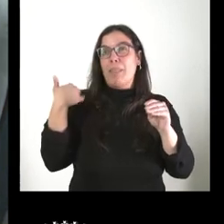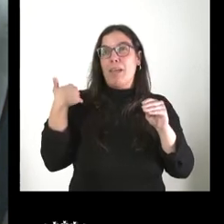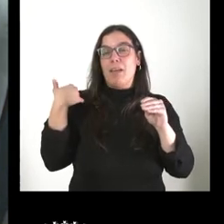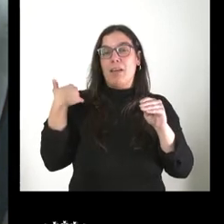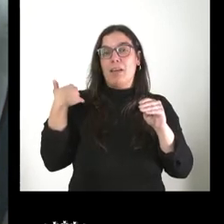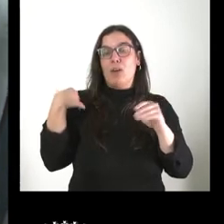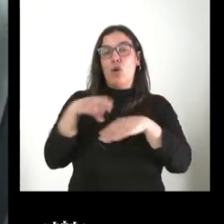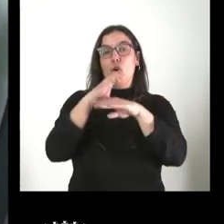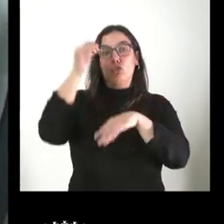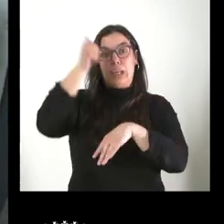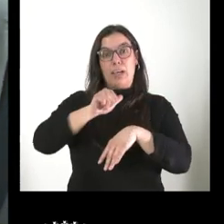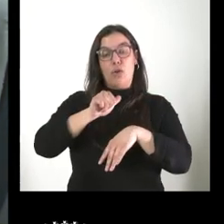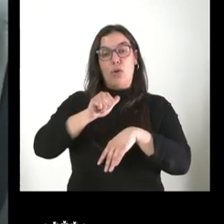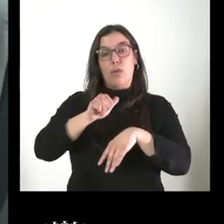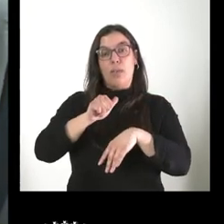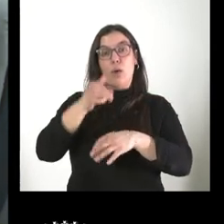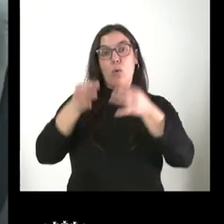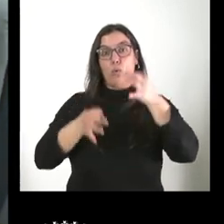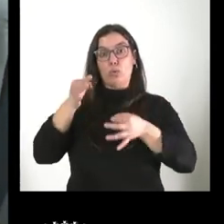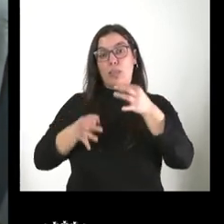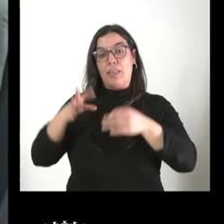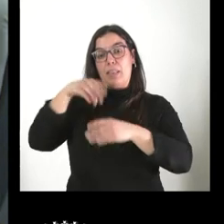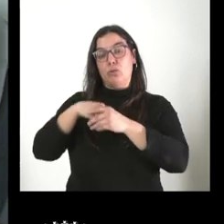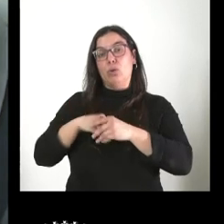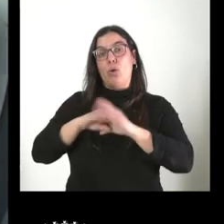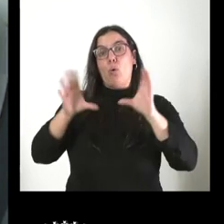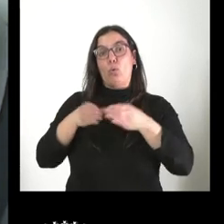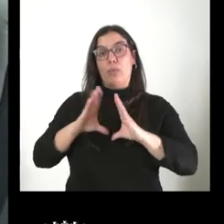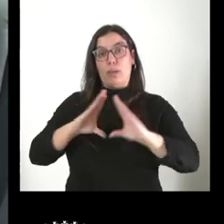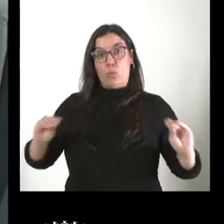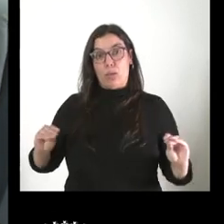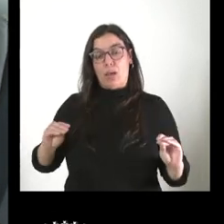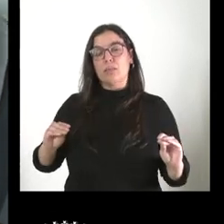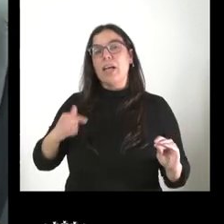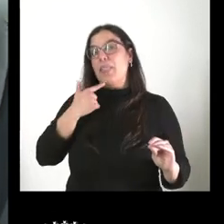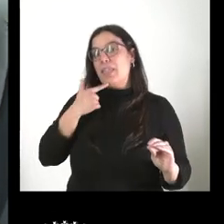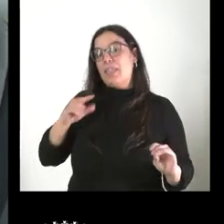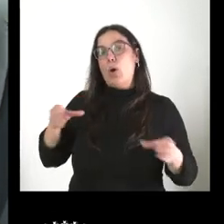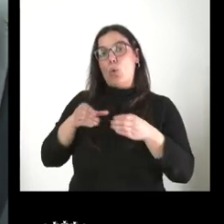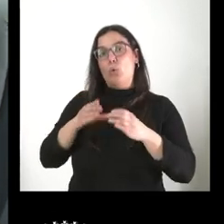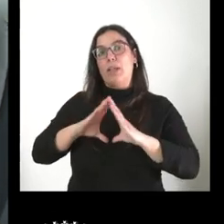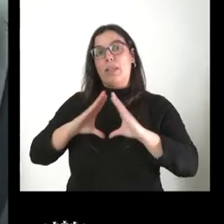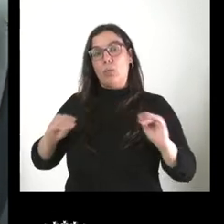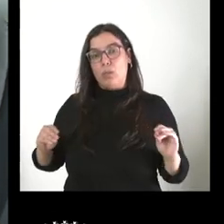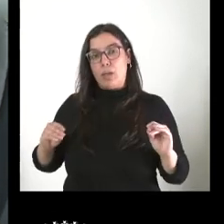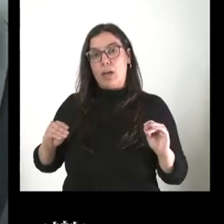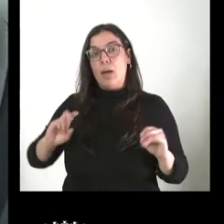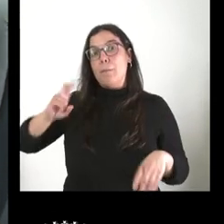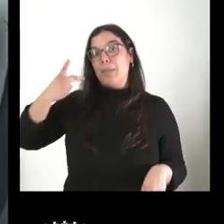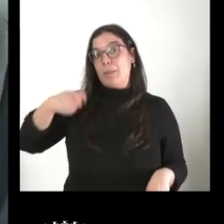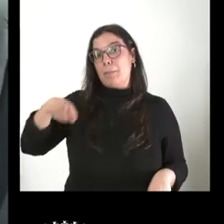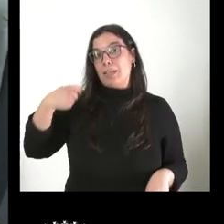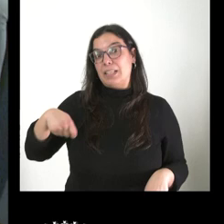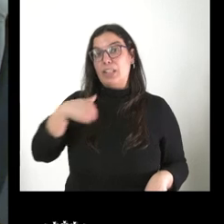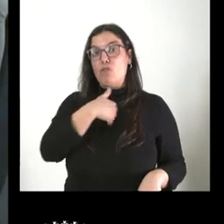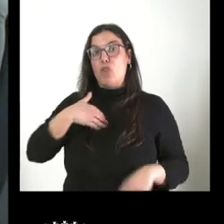hizo ayer el consejero de justicia de la junta de Andalucía cuando dijo que la junta de Andalucía jamás tendría a un vicepresidente